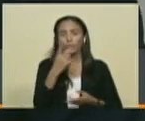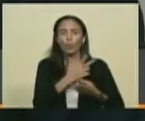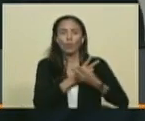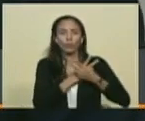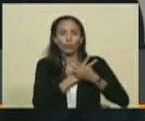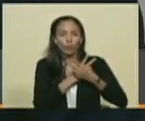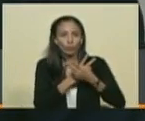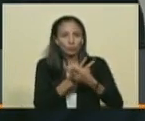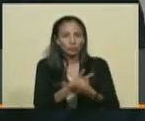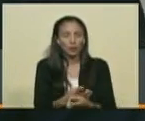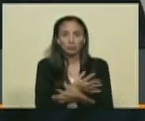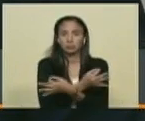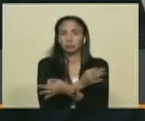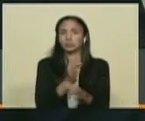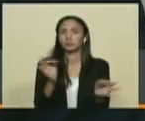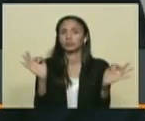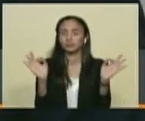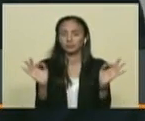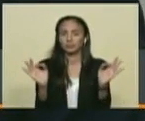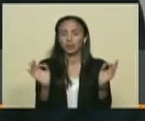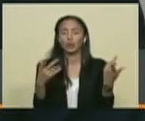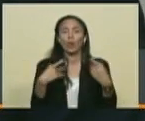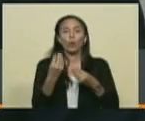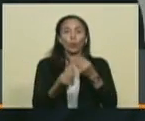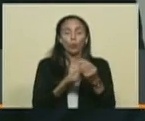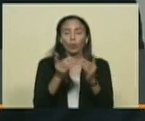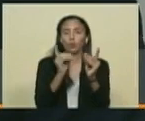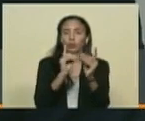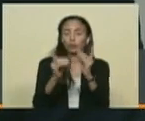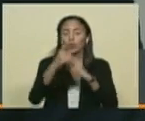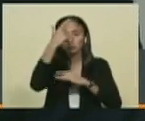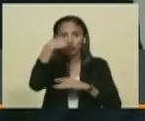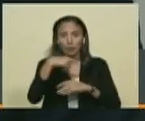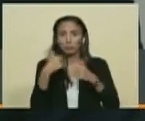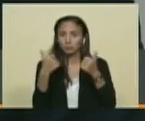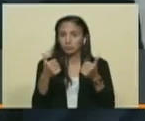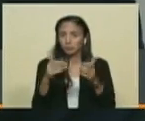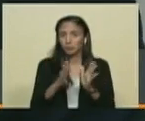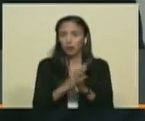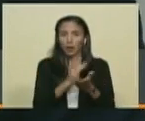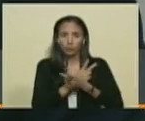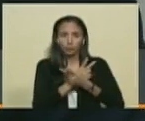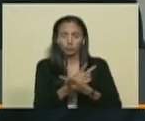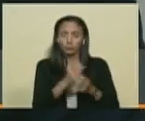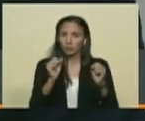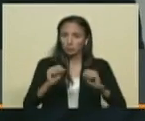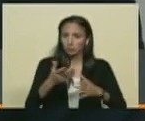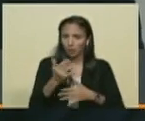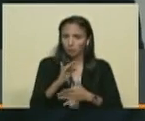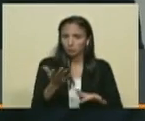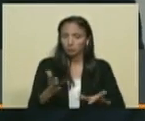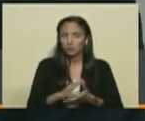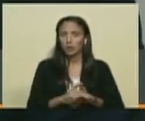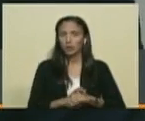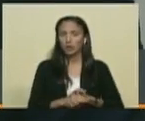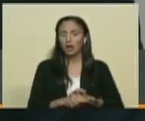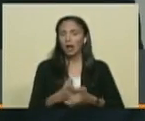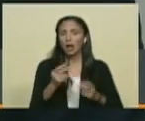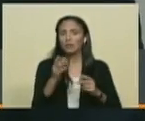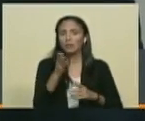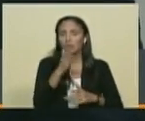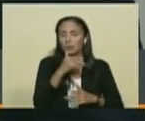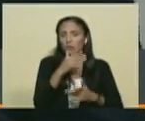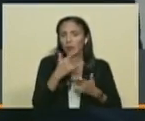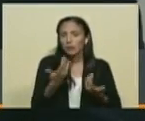voluntad de negociar seriamente, no simplemente